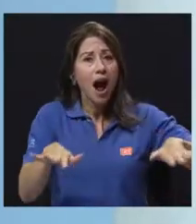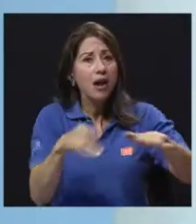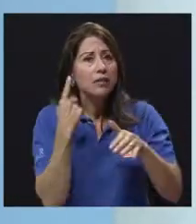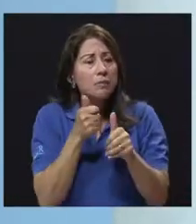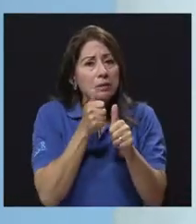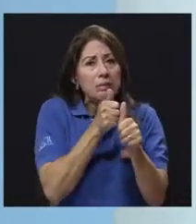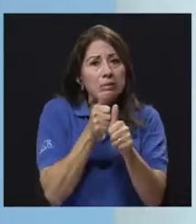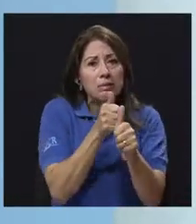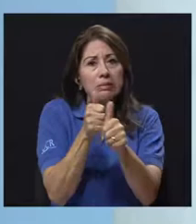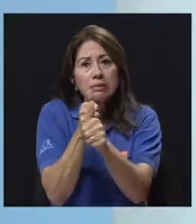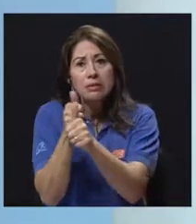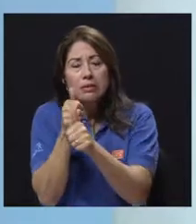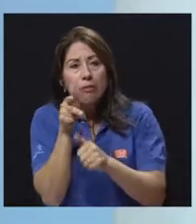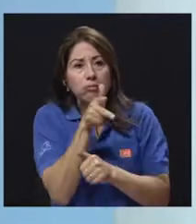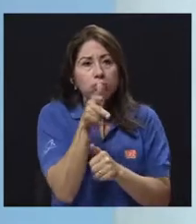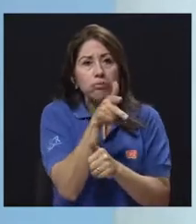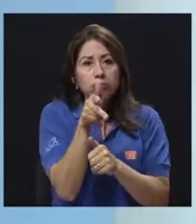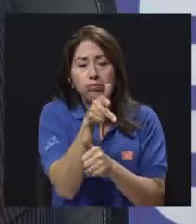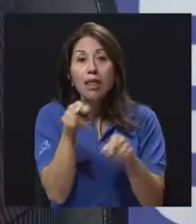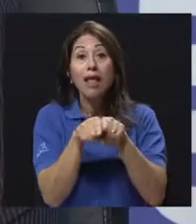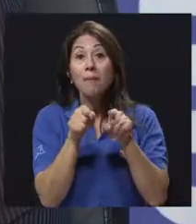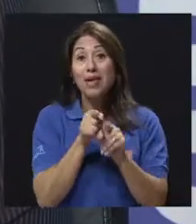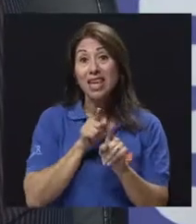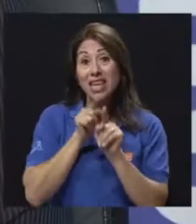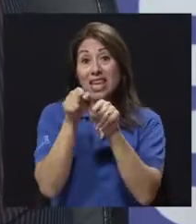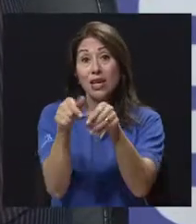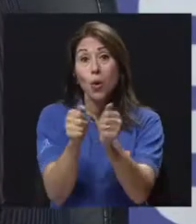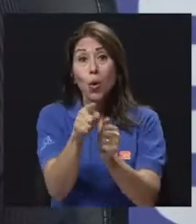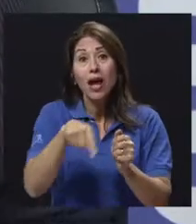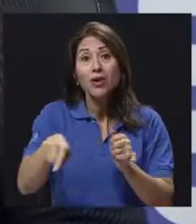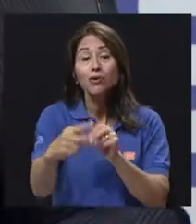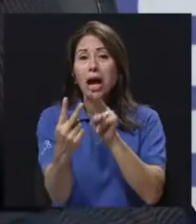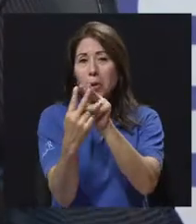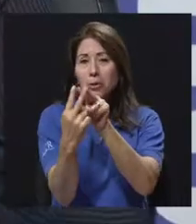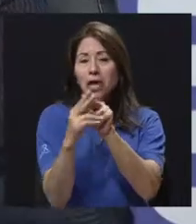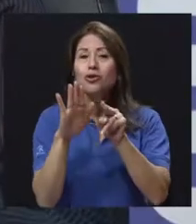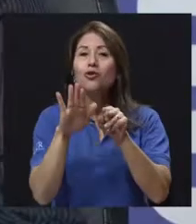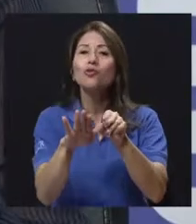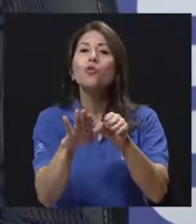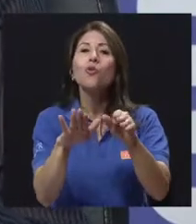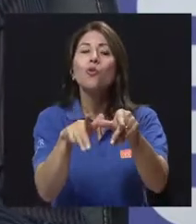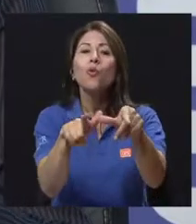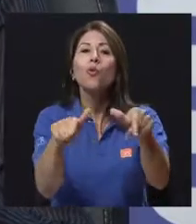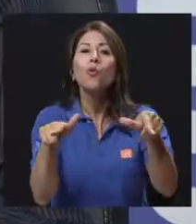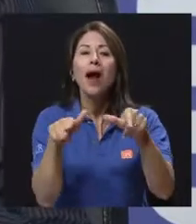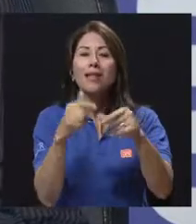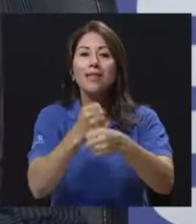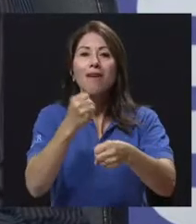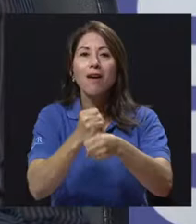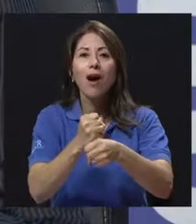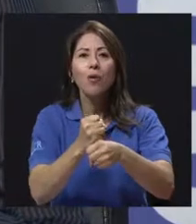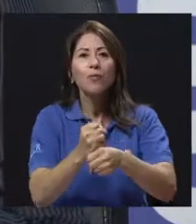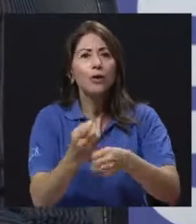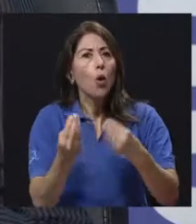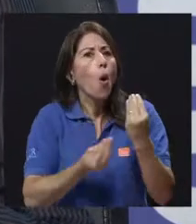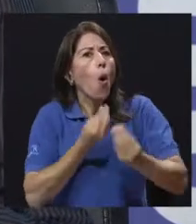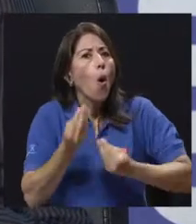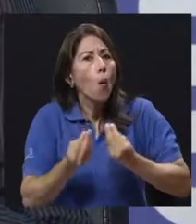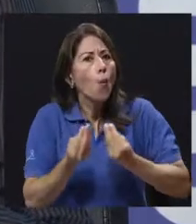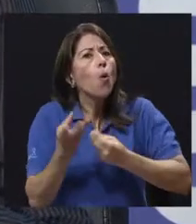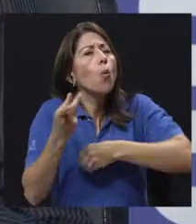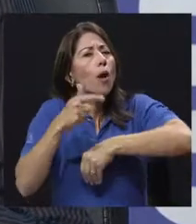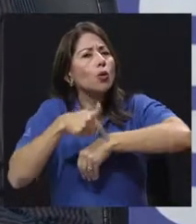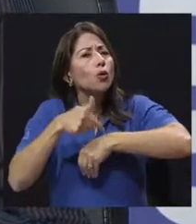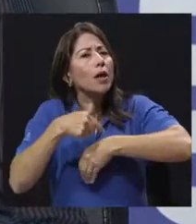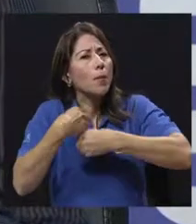ir a conocerlos a sus hogares, a sus lugares de trabajo. ¿Cómo se lo plantearon y cuánto tiempo duró esta producción realmente? Porque me imagino que fue más de